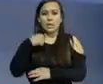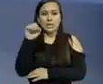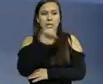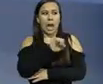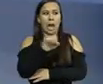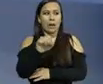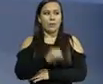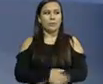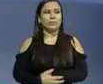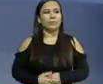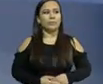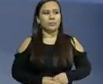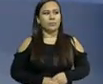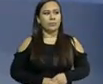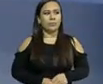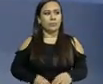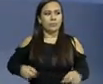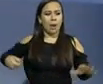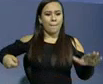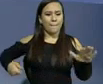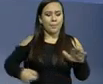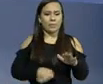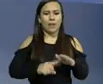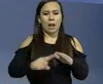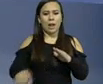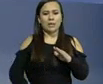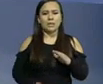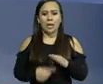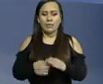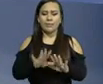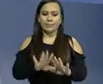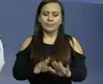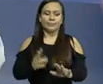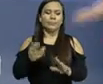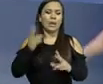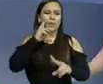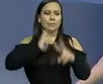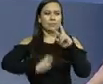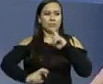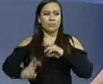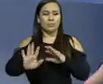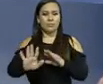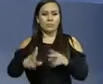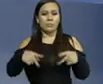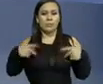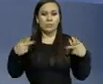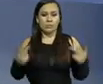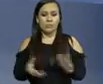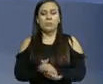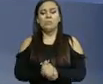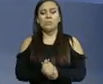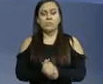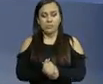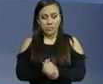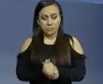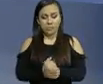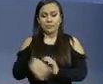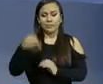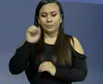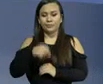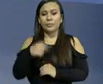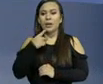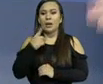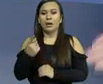fue apuñalado una llanta es decir hay un proceso de intimidar a menores son transmitida efectivamente él sostuvo